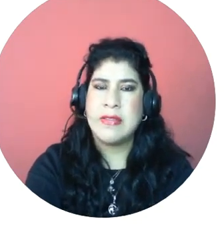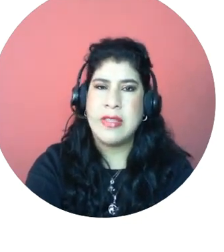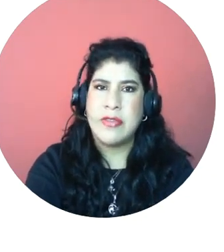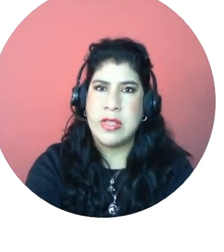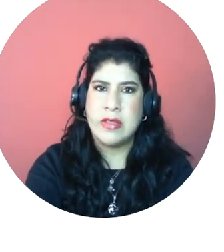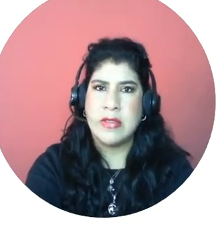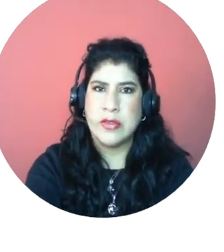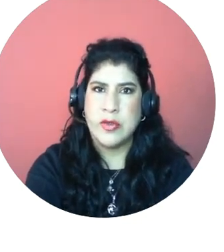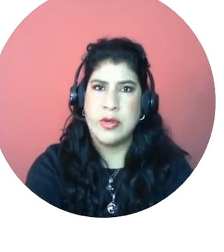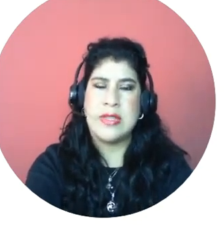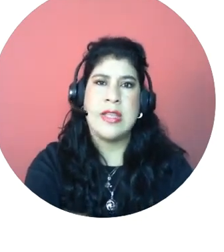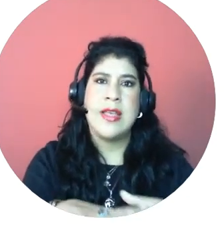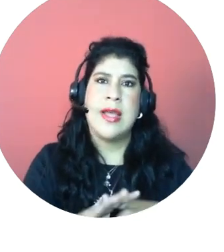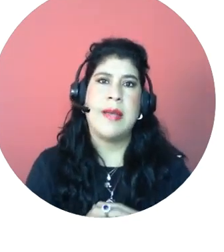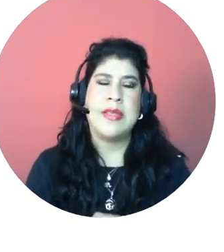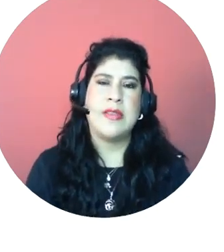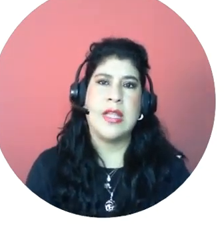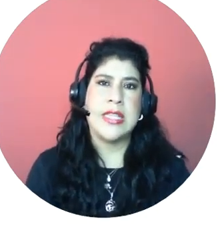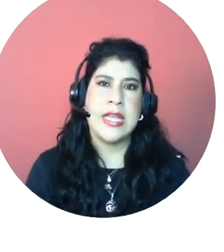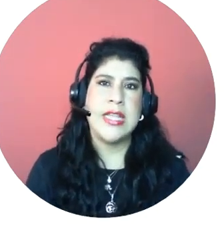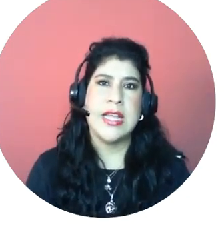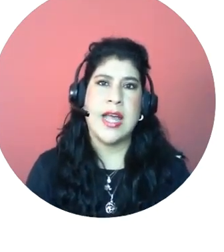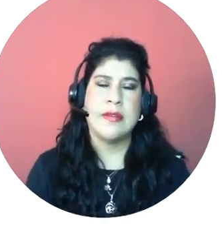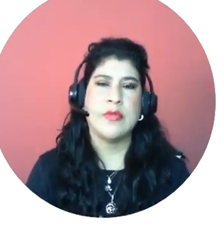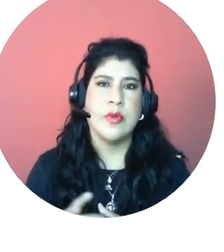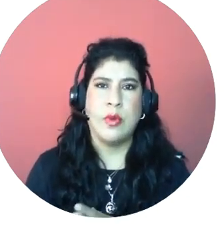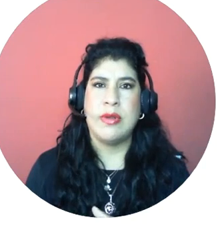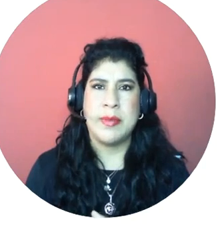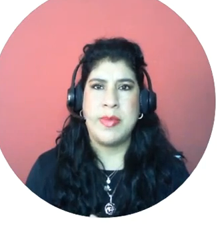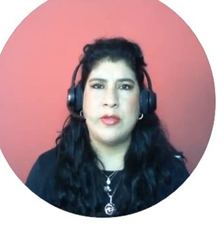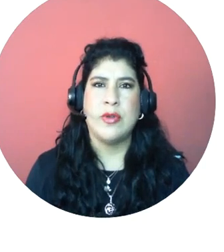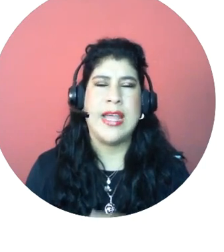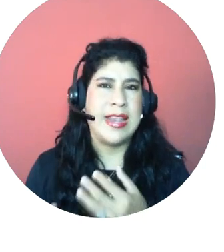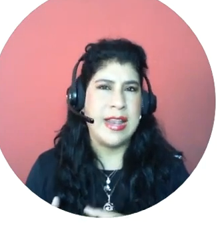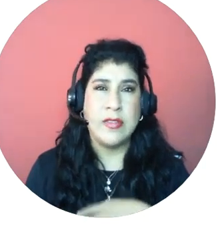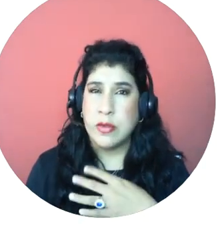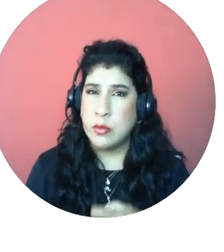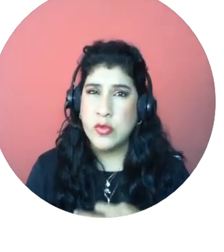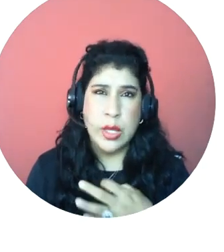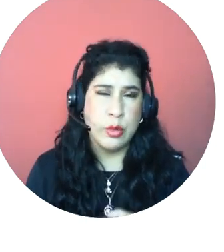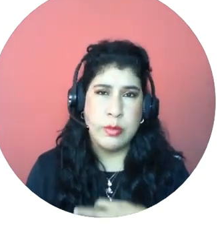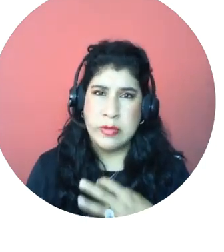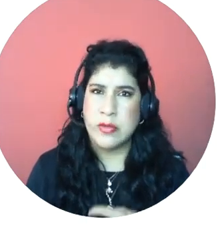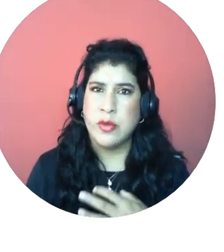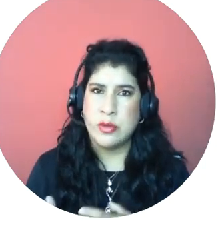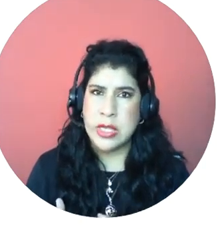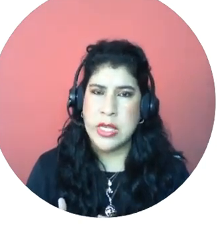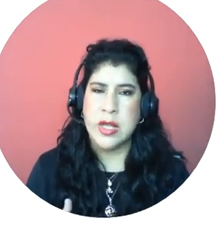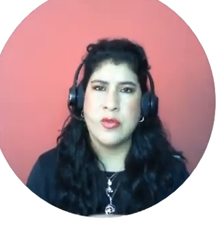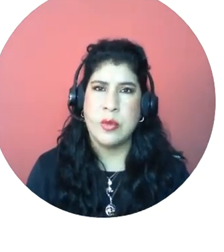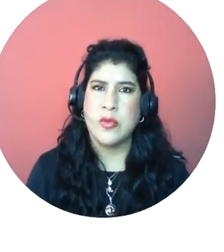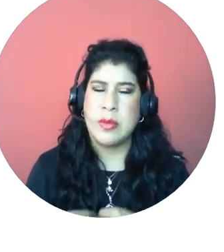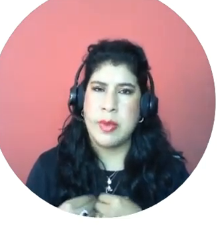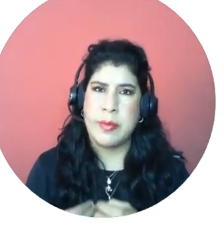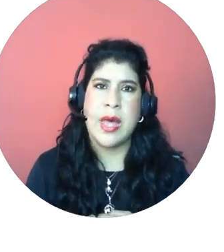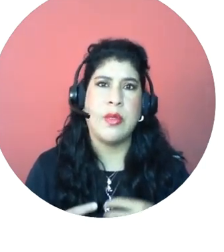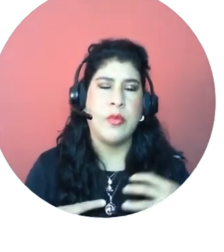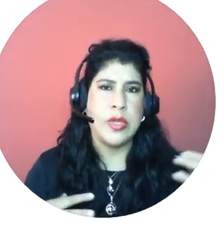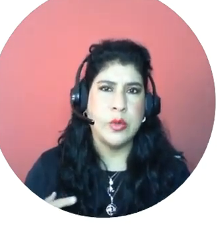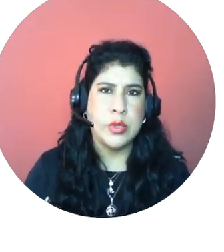través de diferentes acciones la mesa técnica tocó repito el análisis de mucha documentación técnica nos hemos